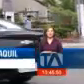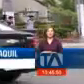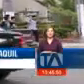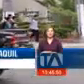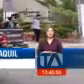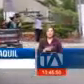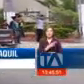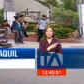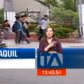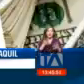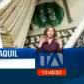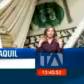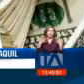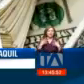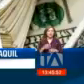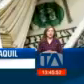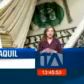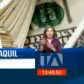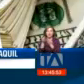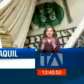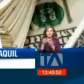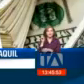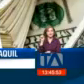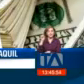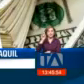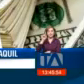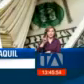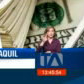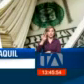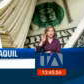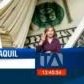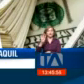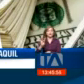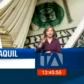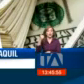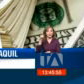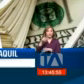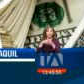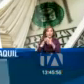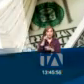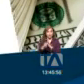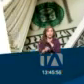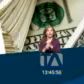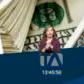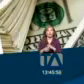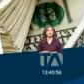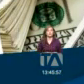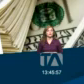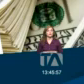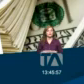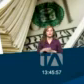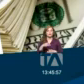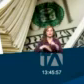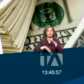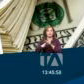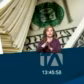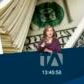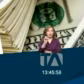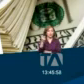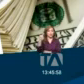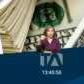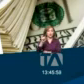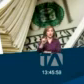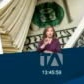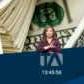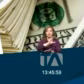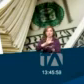La Universidad de Guayaquil tiene un presupuesto de 178 millones de dólares anuales, de los que casi 150 millones